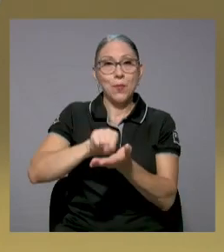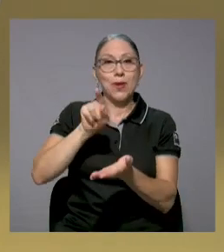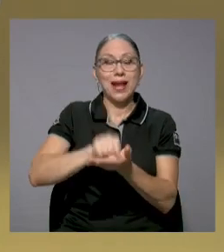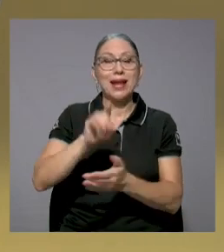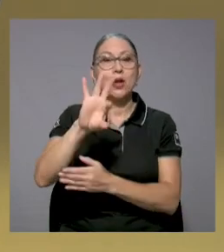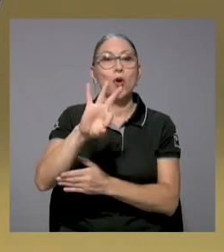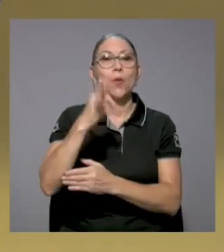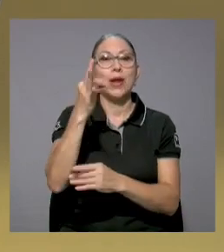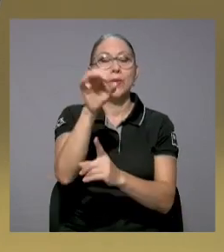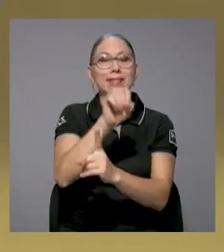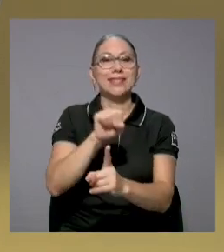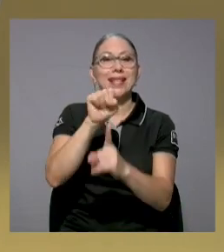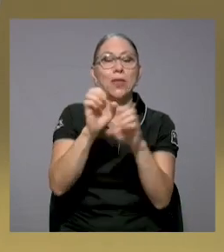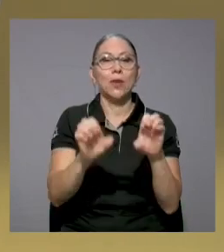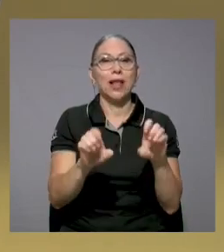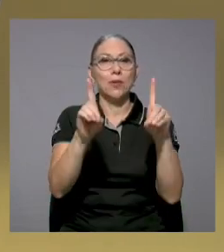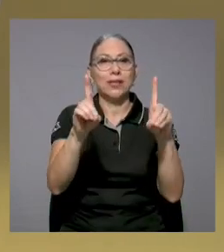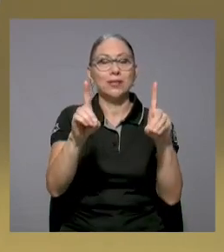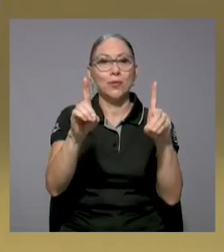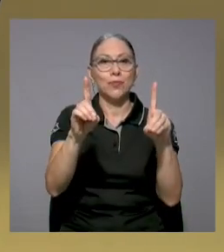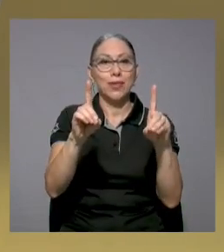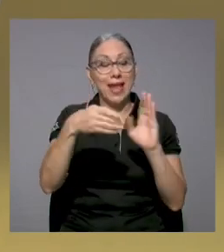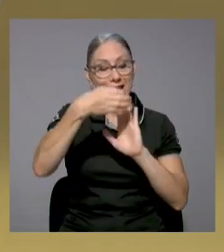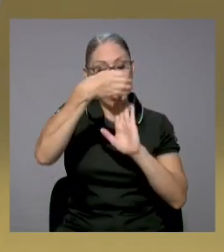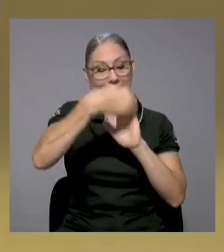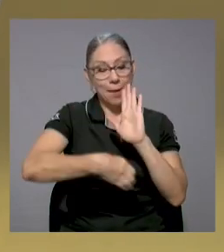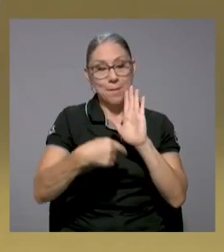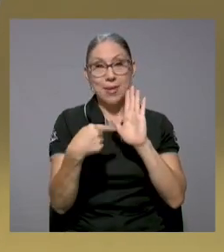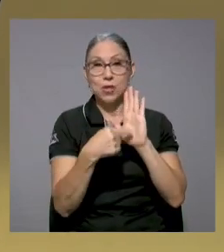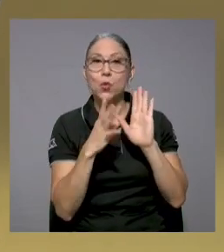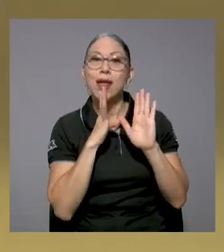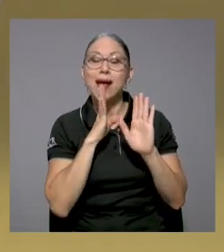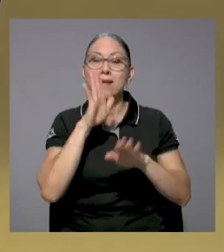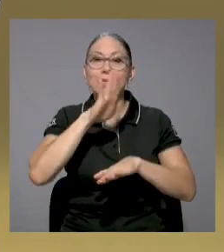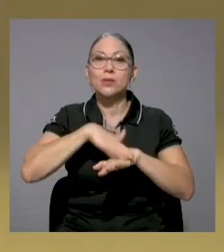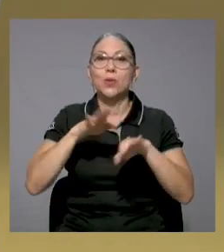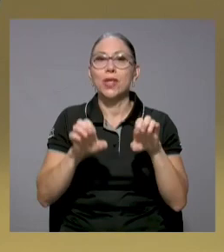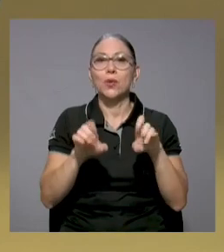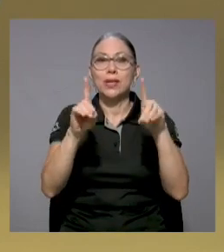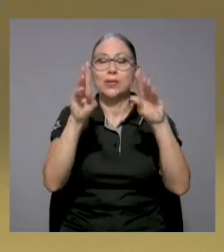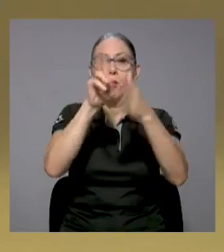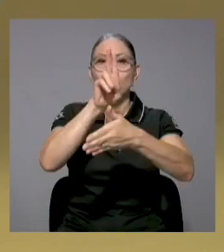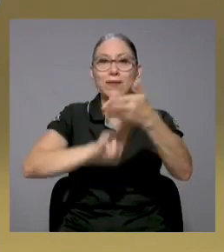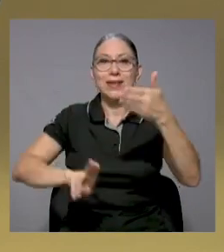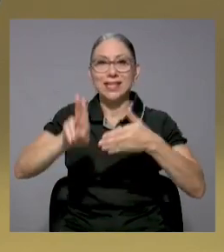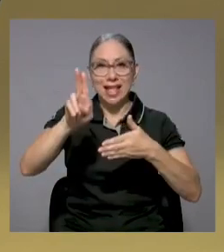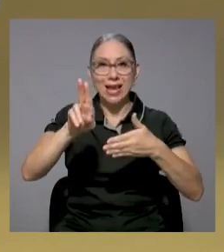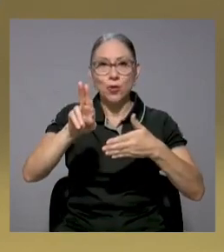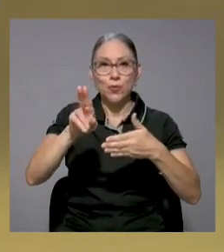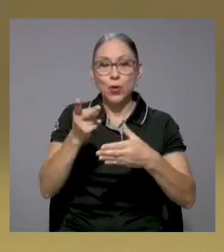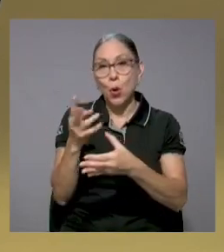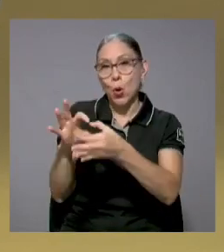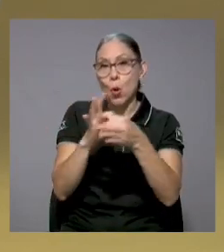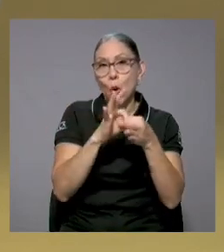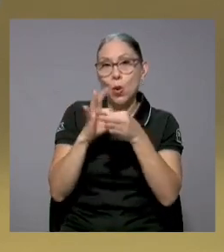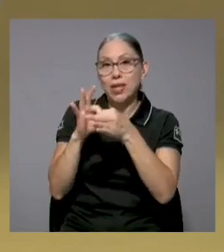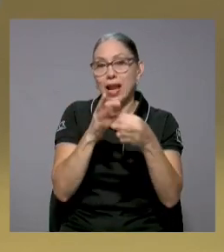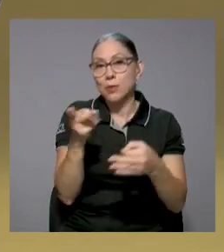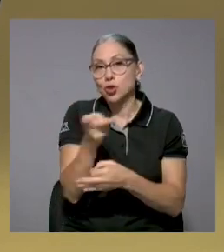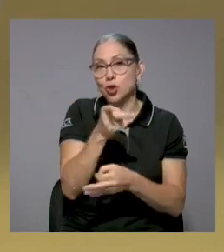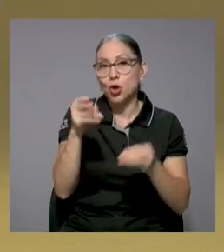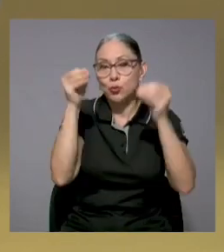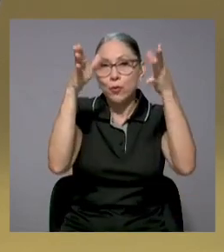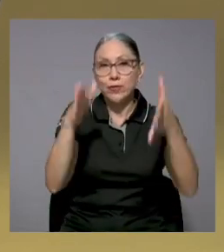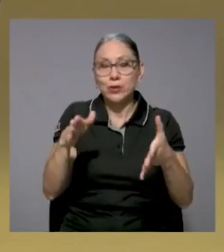la Educación, y el capítulo que trabaja sobre educación universitaria lo coordinamos dos profesoras de la Escuela de Economía de